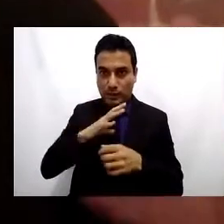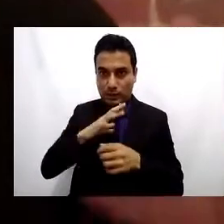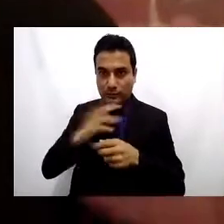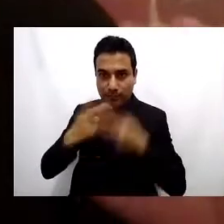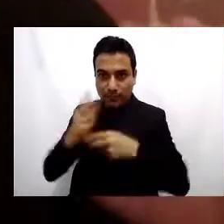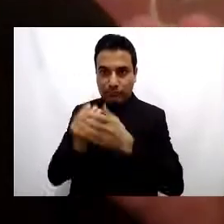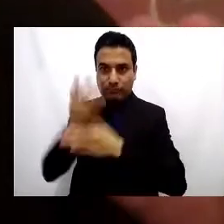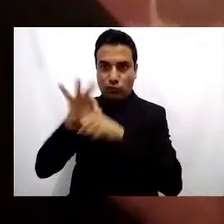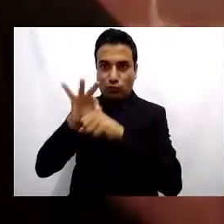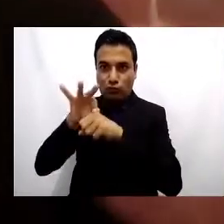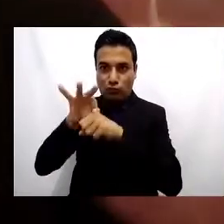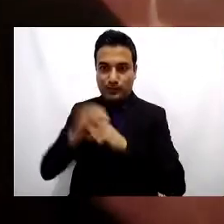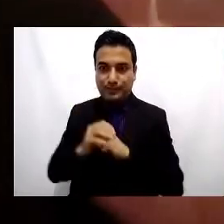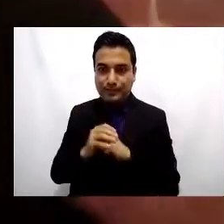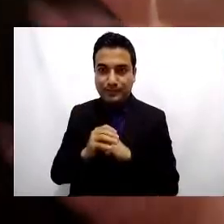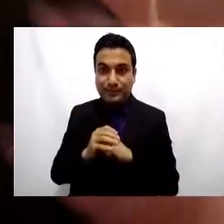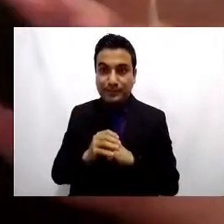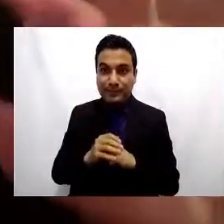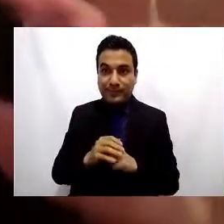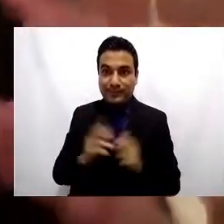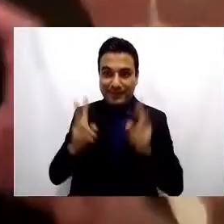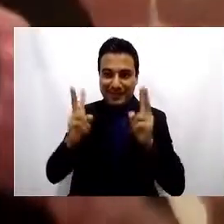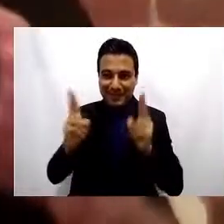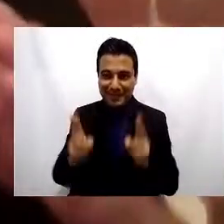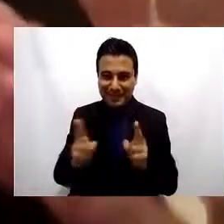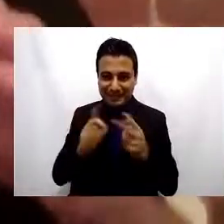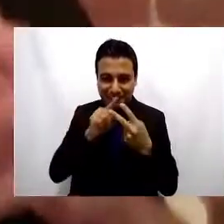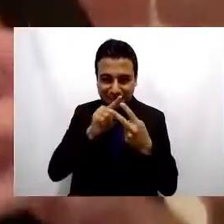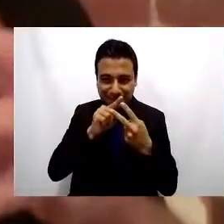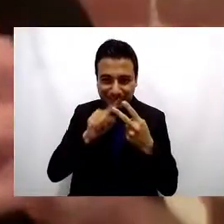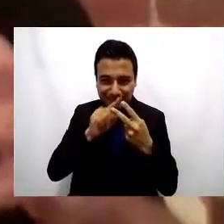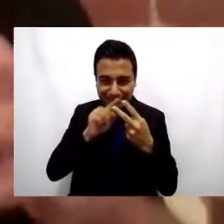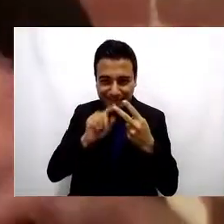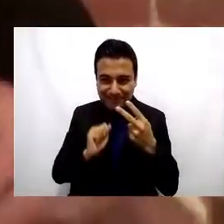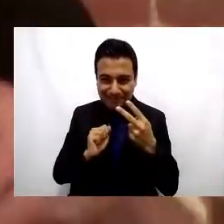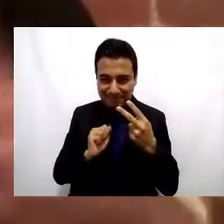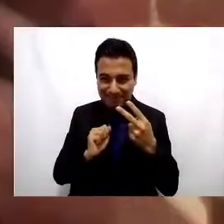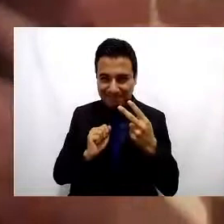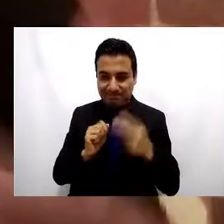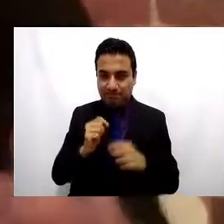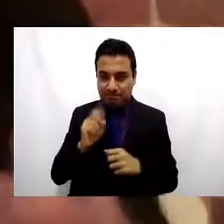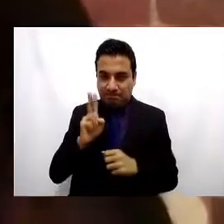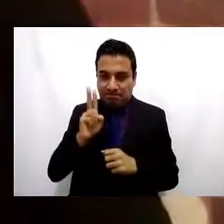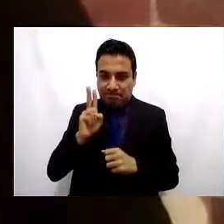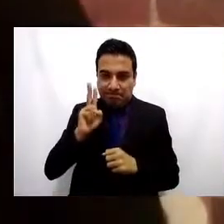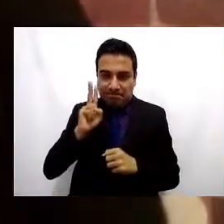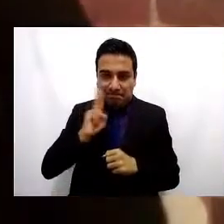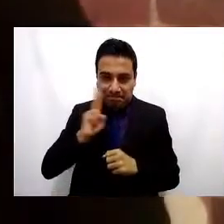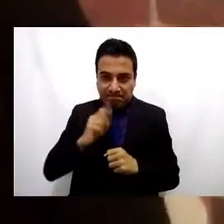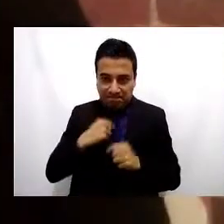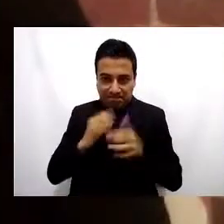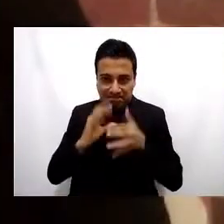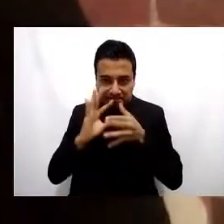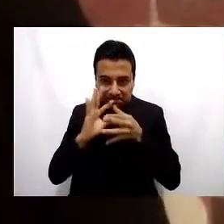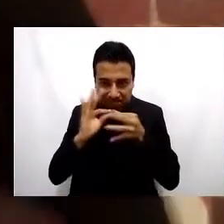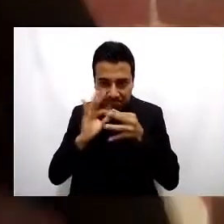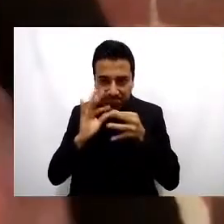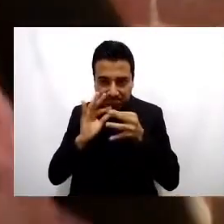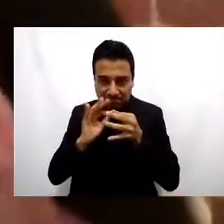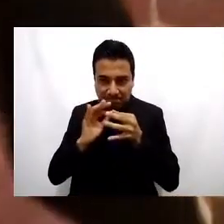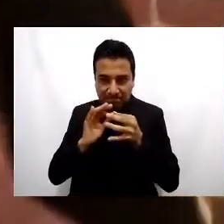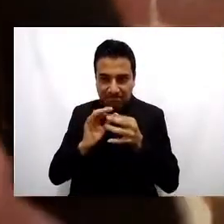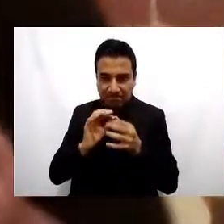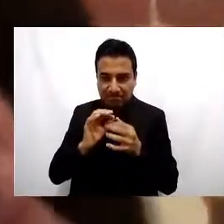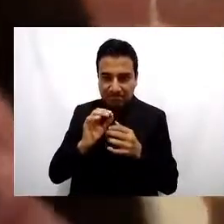Estas dos frases serán de alguna manera la que intentaré que me conduzcan a reflexionar sobre el concepto de